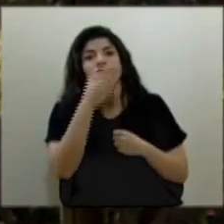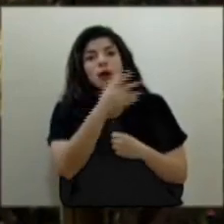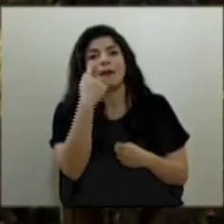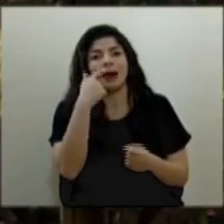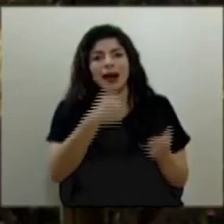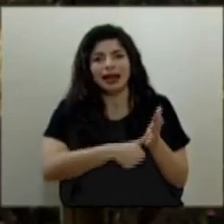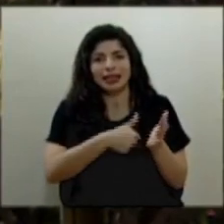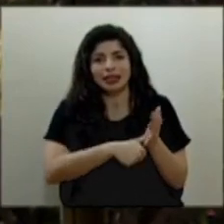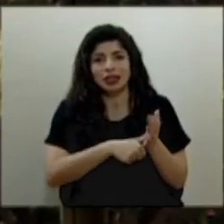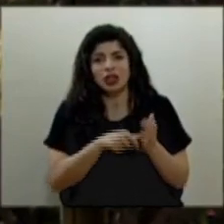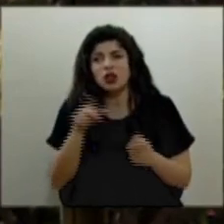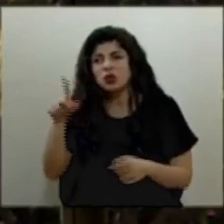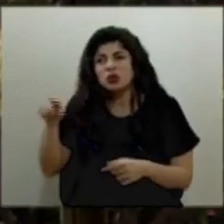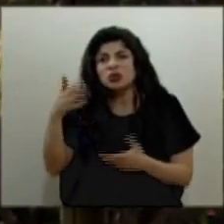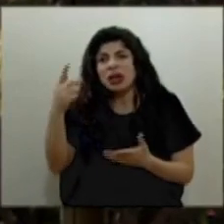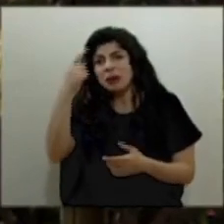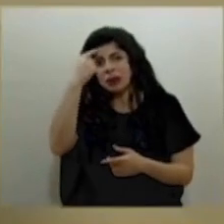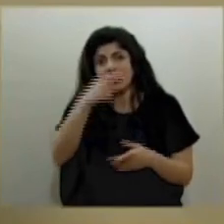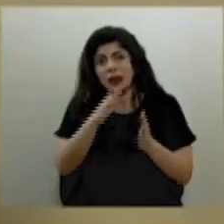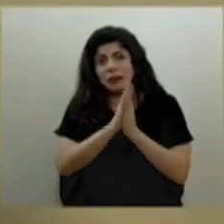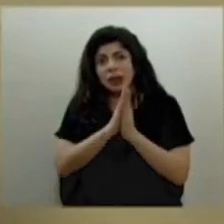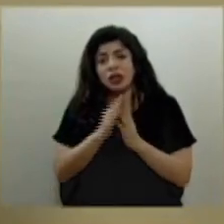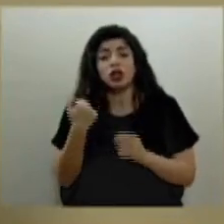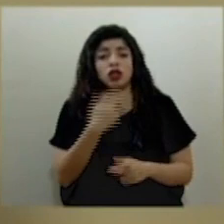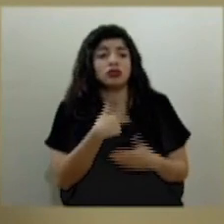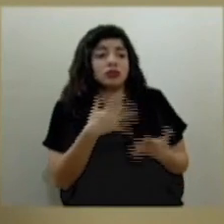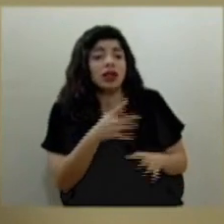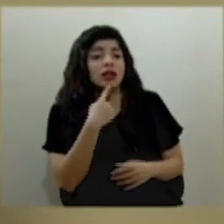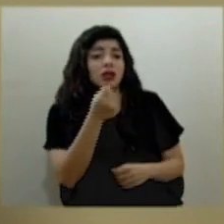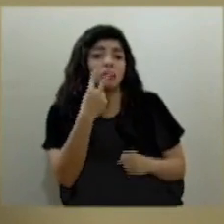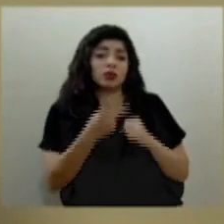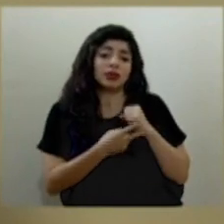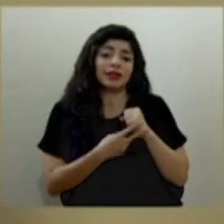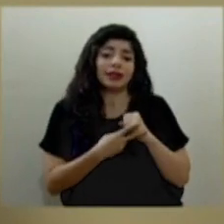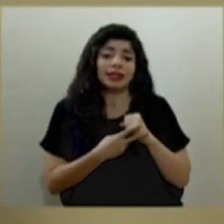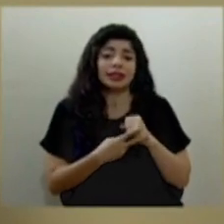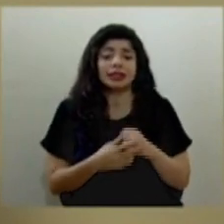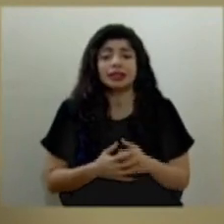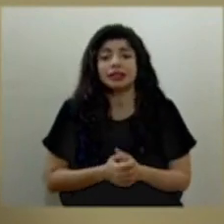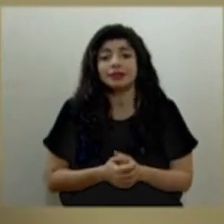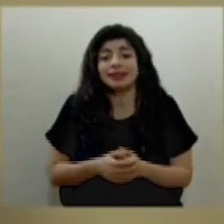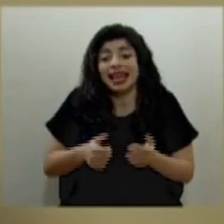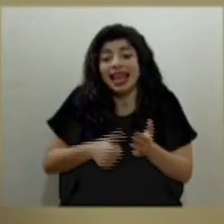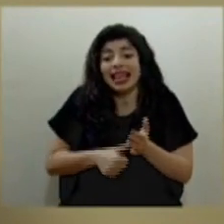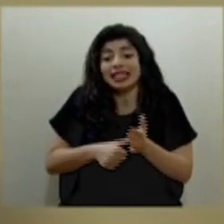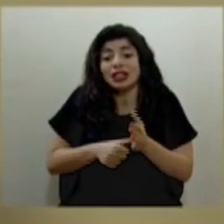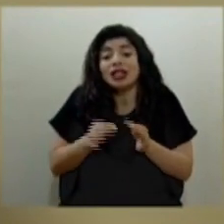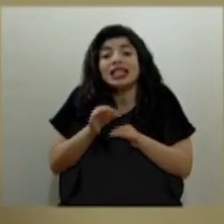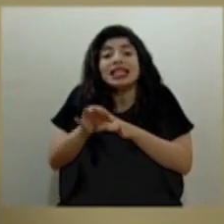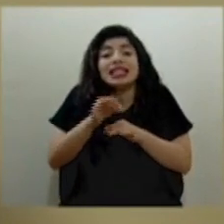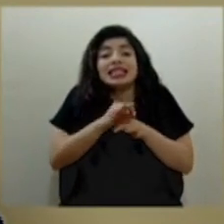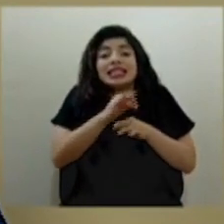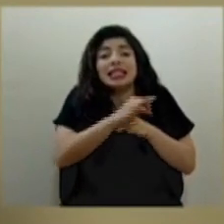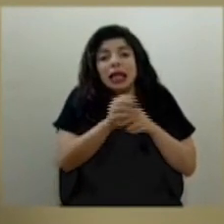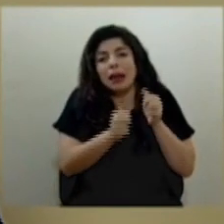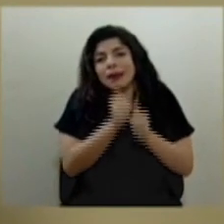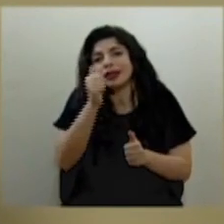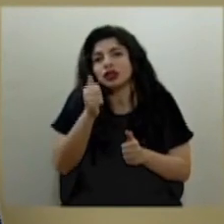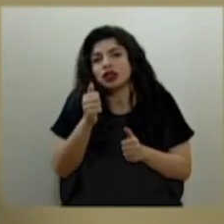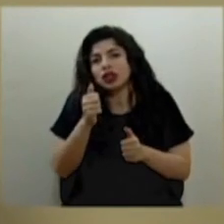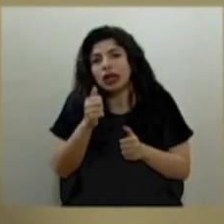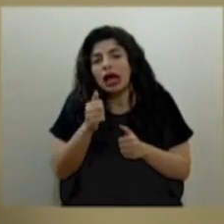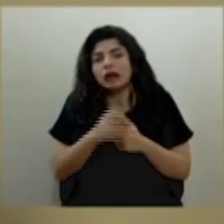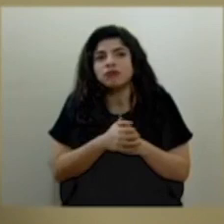de análisis de este pedido? Sí, ya lo hemos externado varias veces. En realidad son elecciones distritales. En la mayoría de los casos son